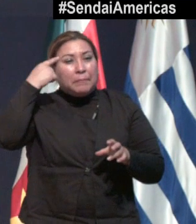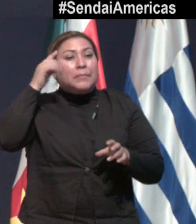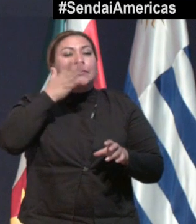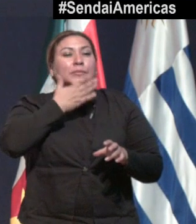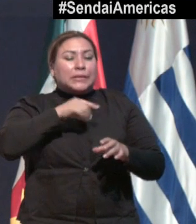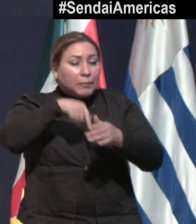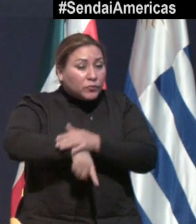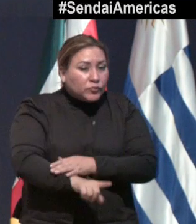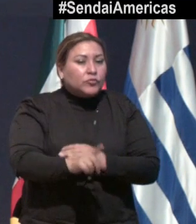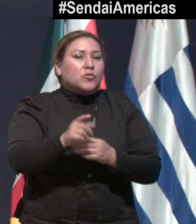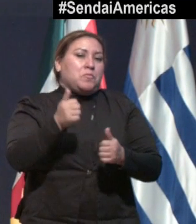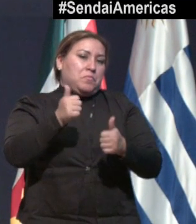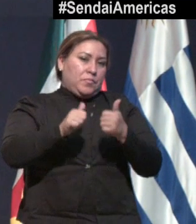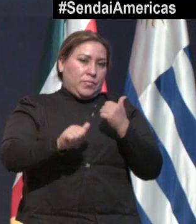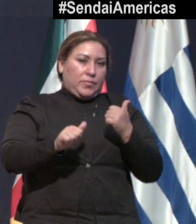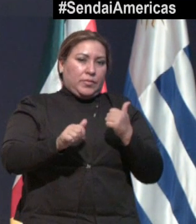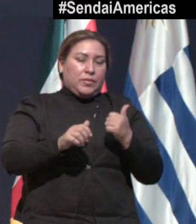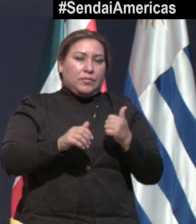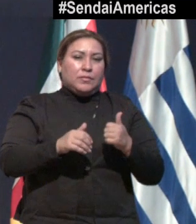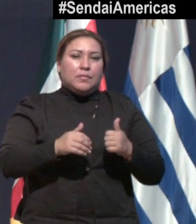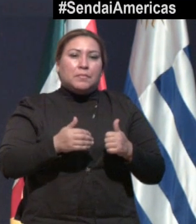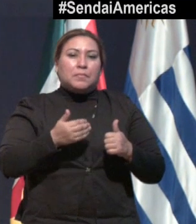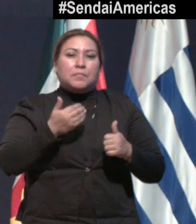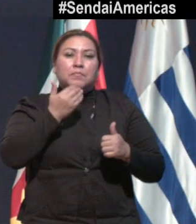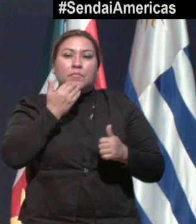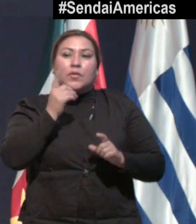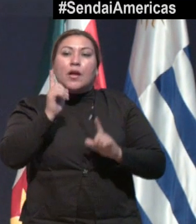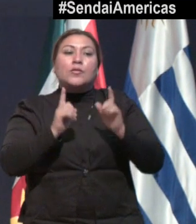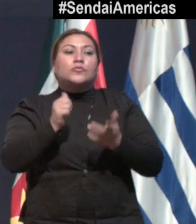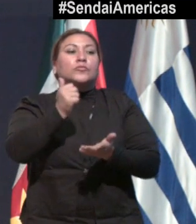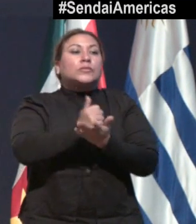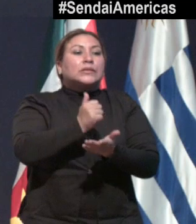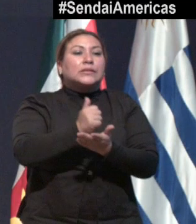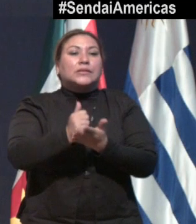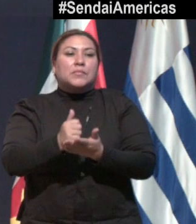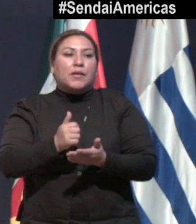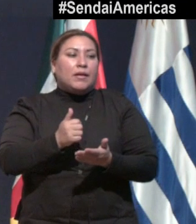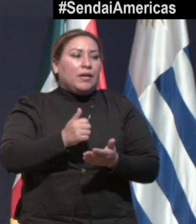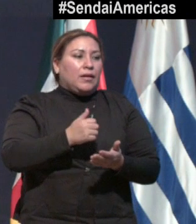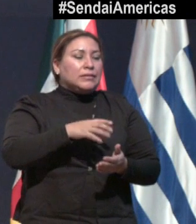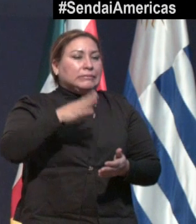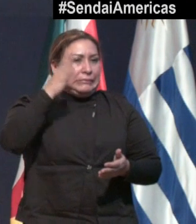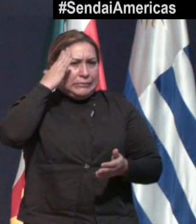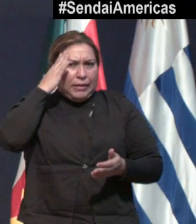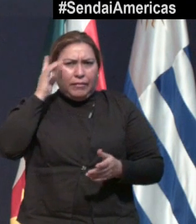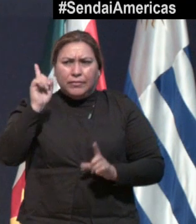cabalidad. Y creo que para la mayor parte de los asistentes en esta reunión tampoco es algo que no conocen.